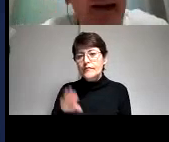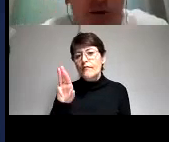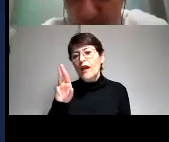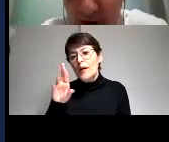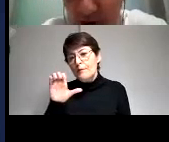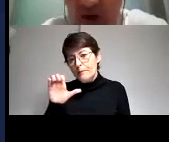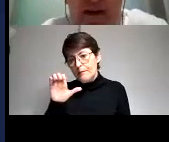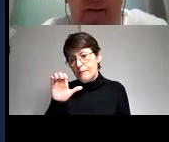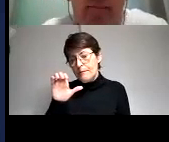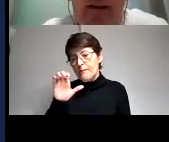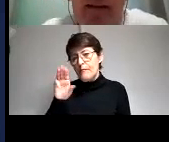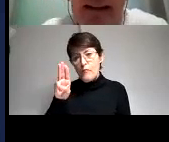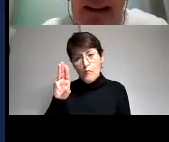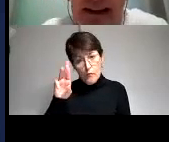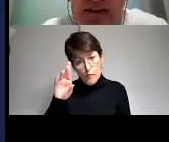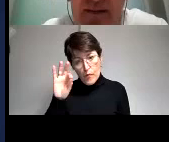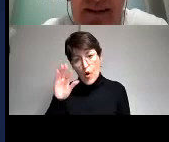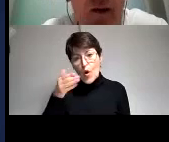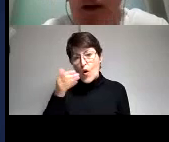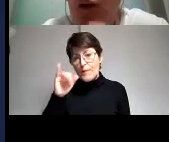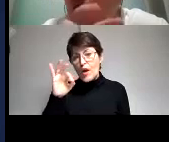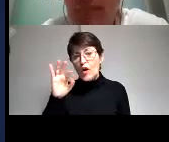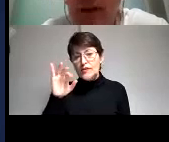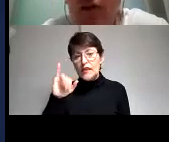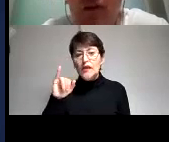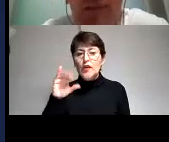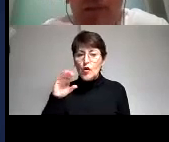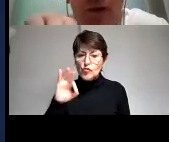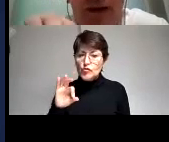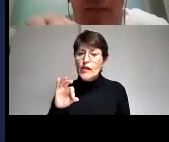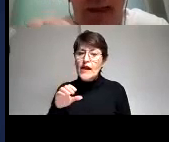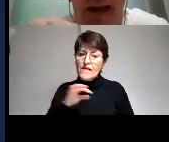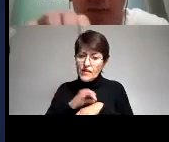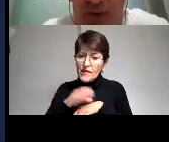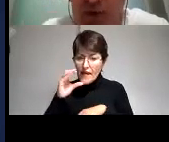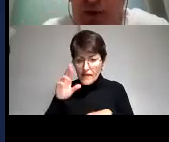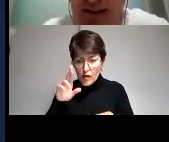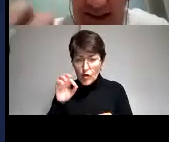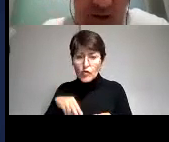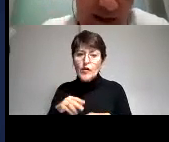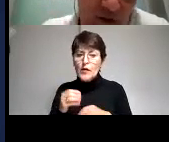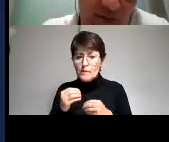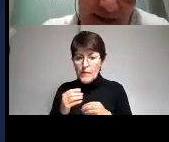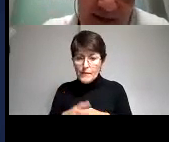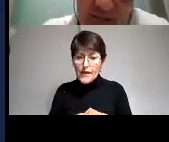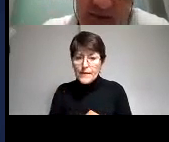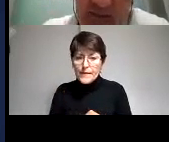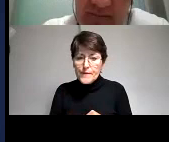bien, hay algún probiótico, perdón, que puede ir bien en la enfermedad de Crohn, pero son muy, muy puntuales, están